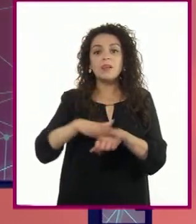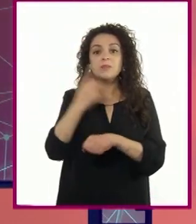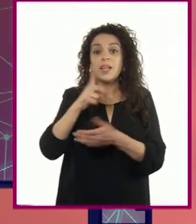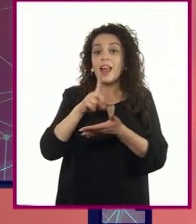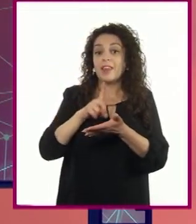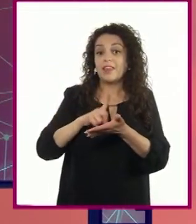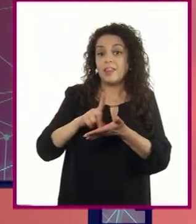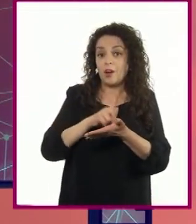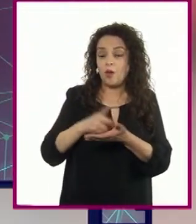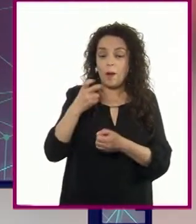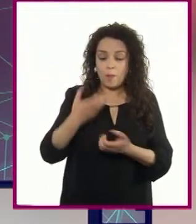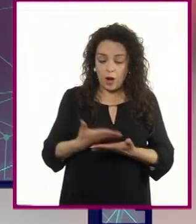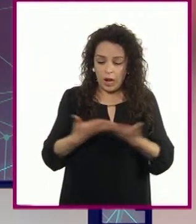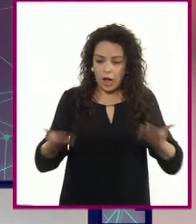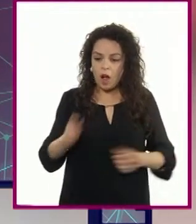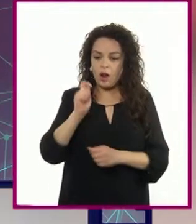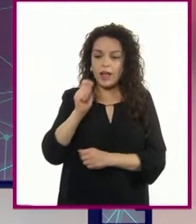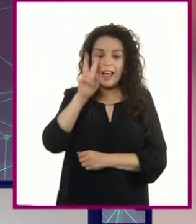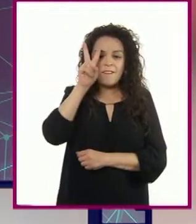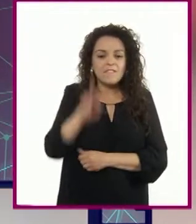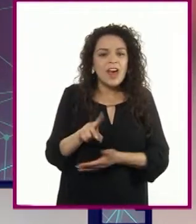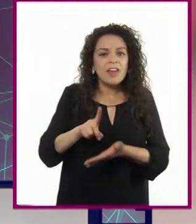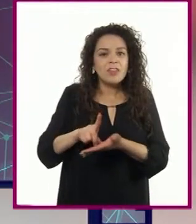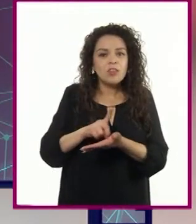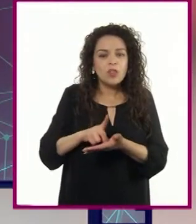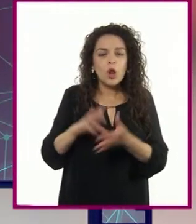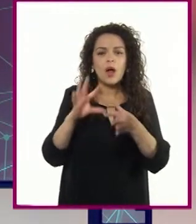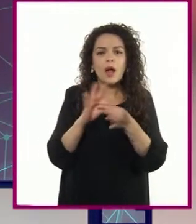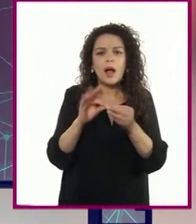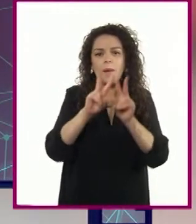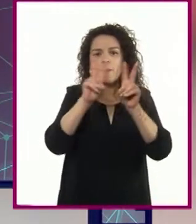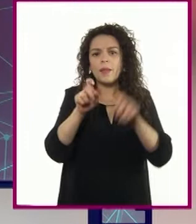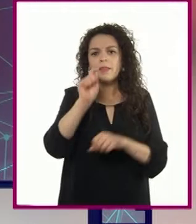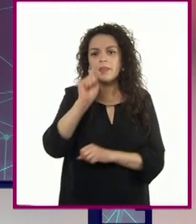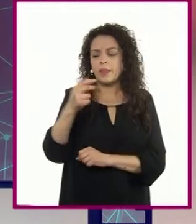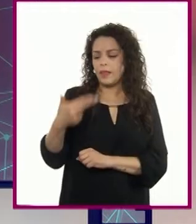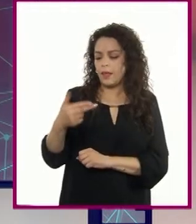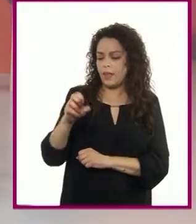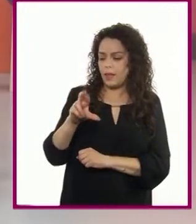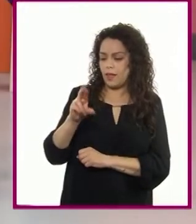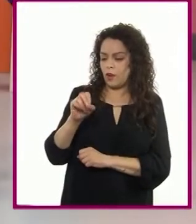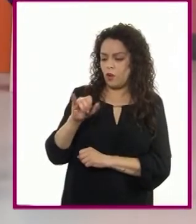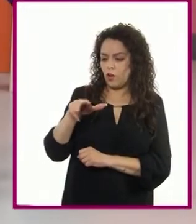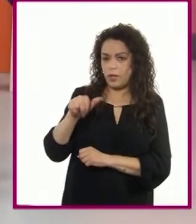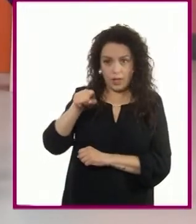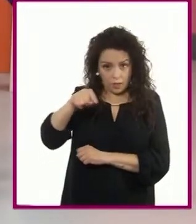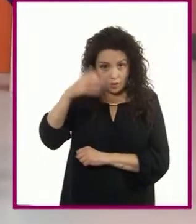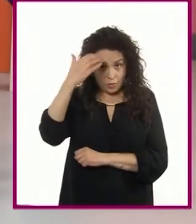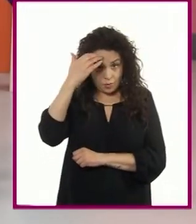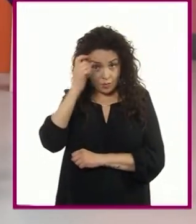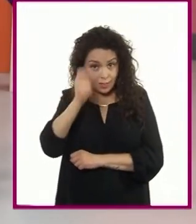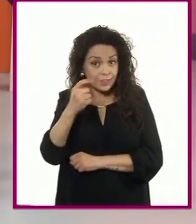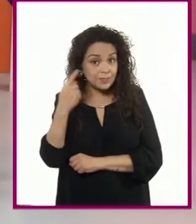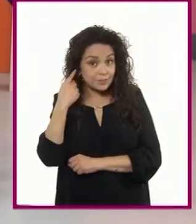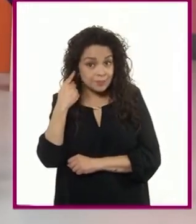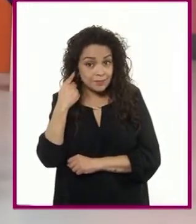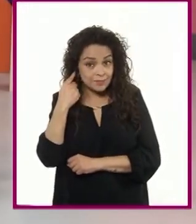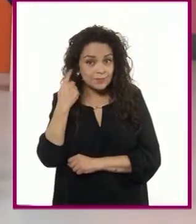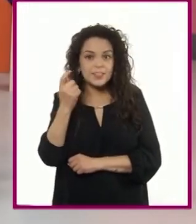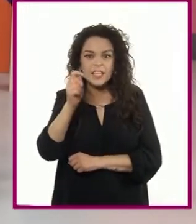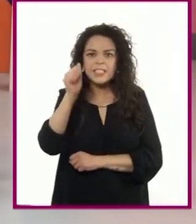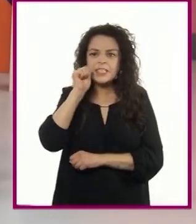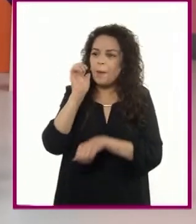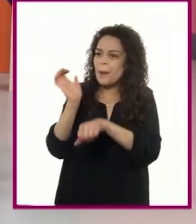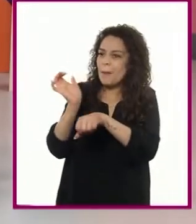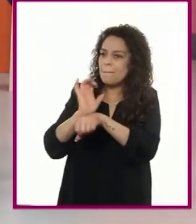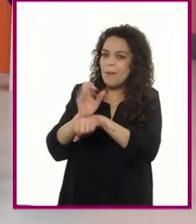Drogas, empezaremos a hablar de la heroína. A lo mejor el nombre te suena, a que solo sale en las